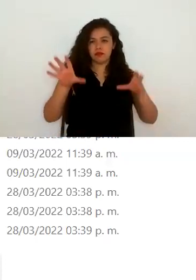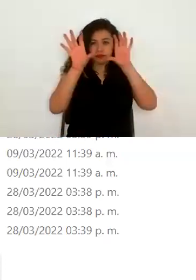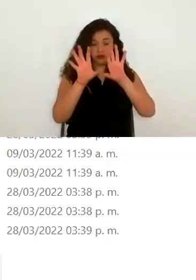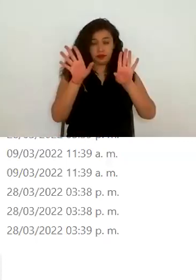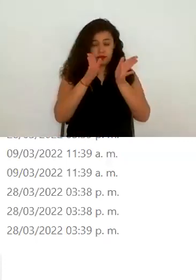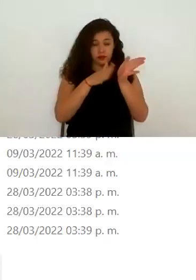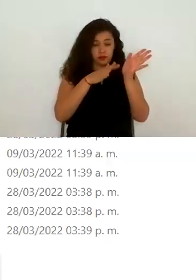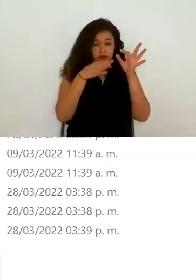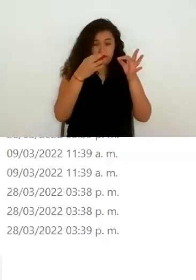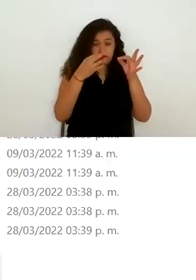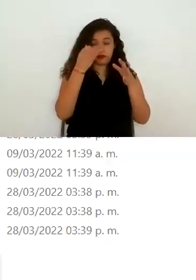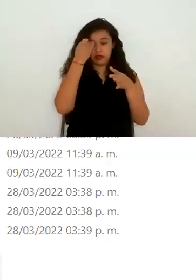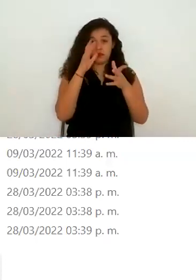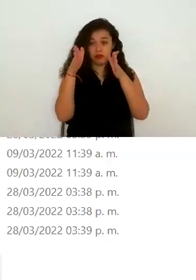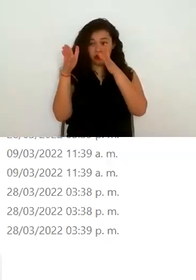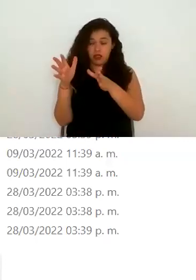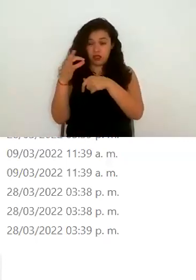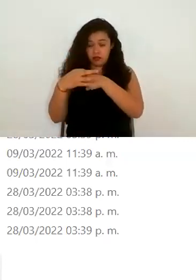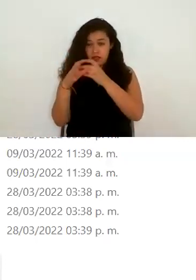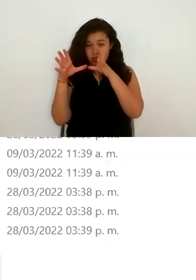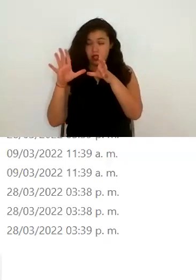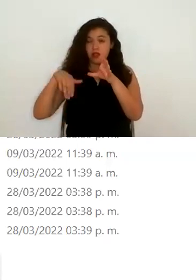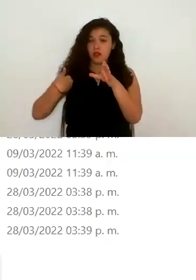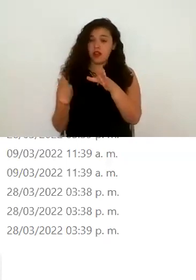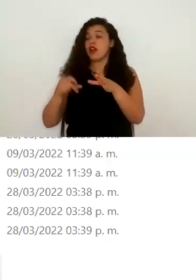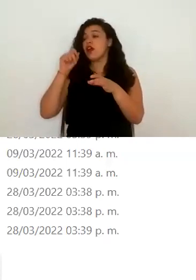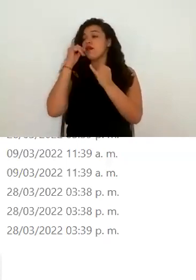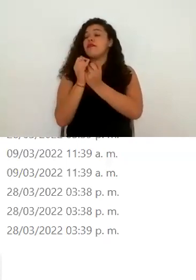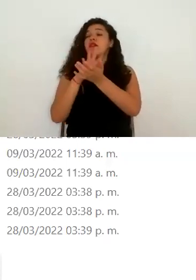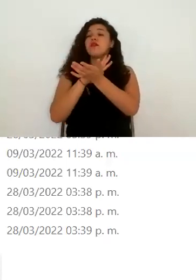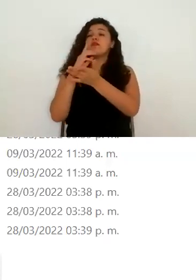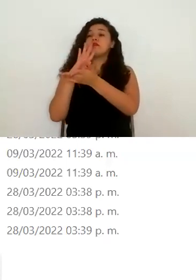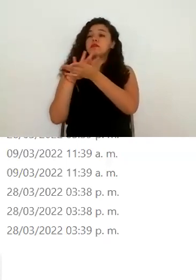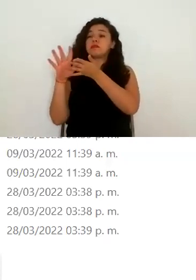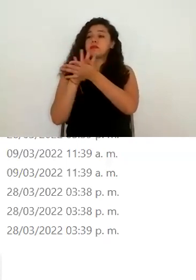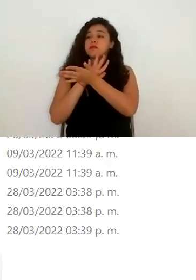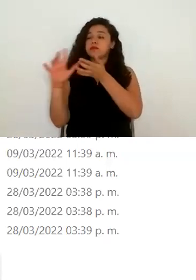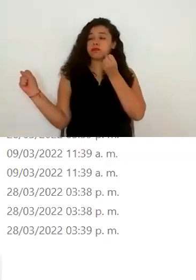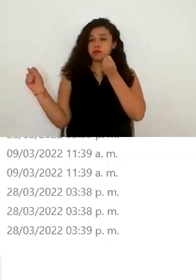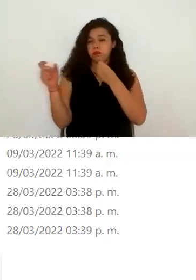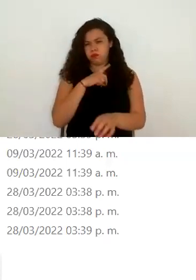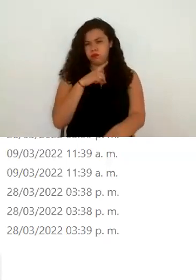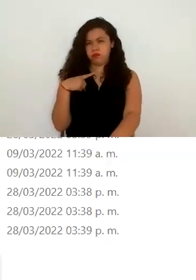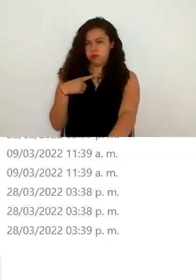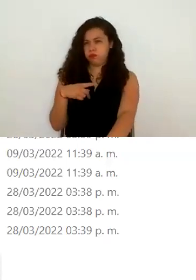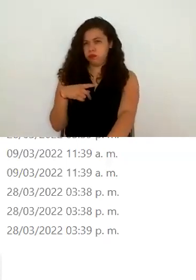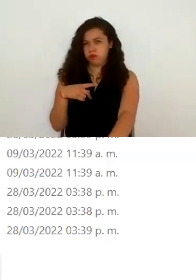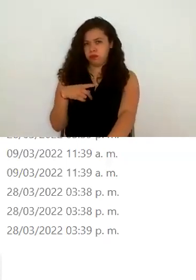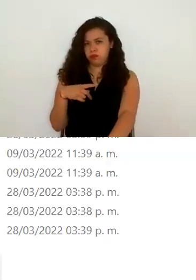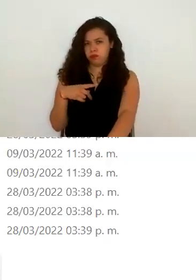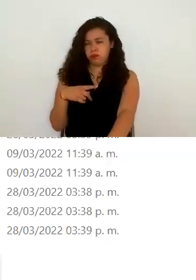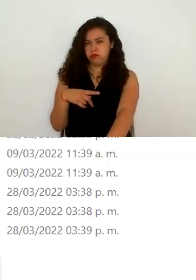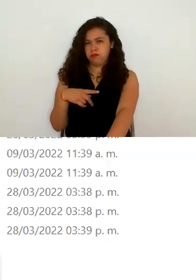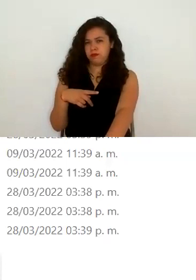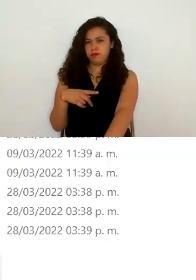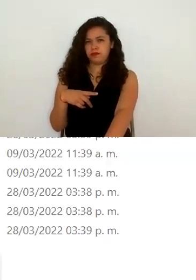su tiempo de vida, también tendremos que hacer una eliminación de documentos y se hacen